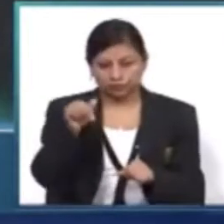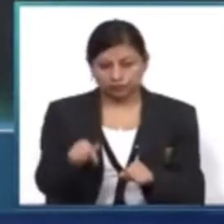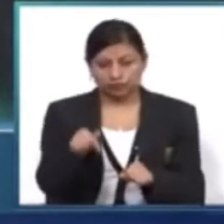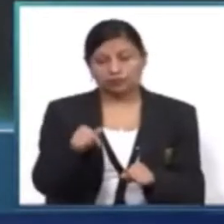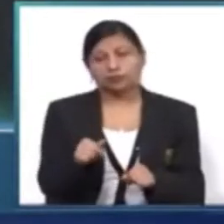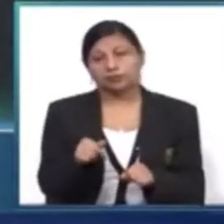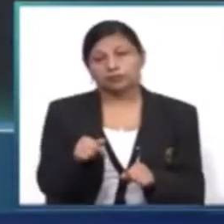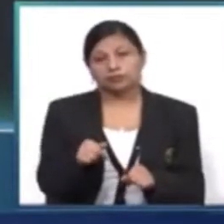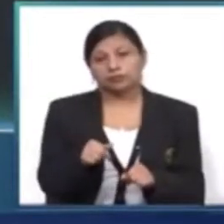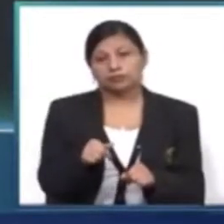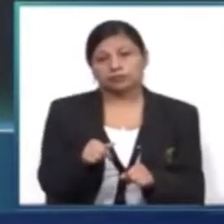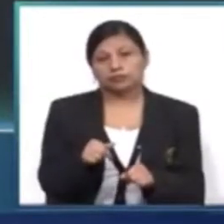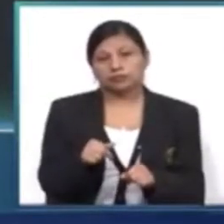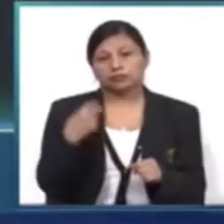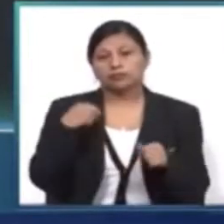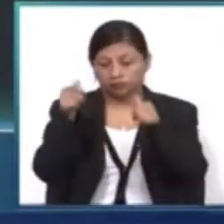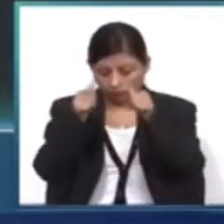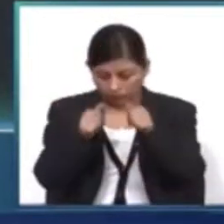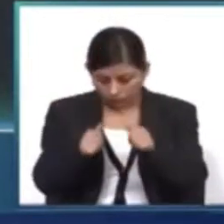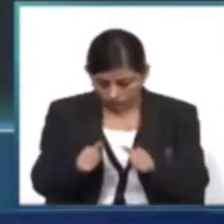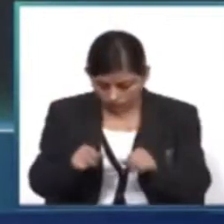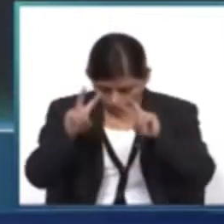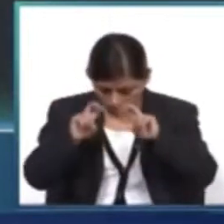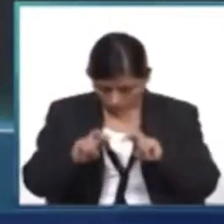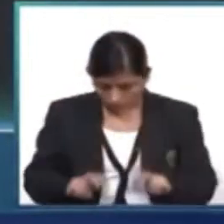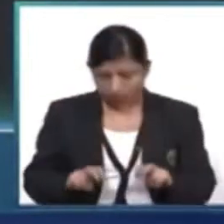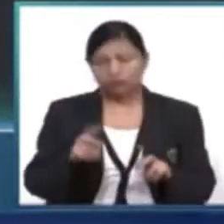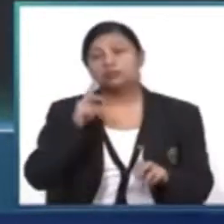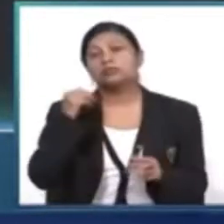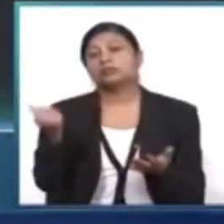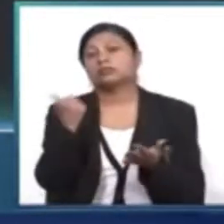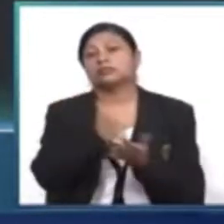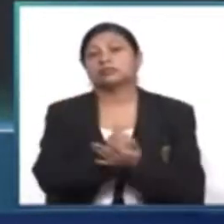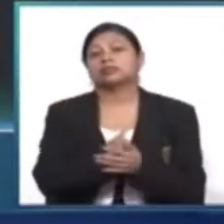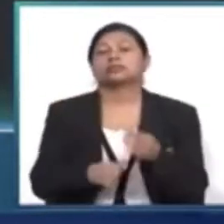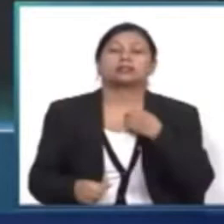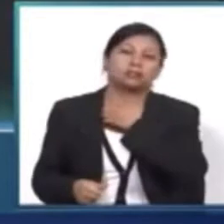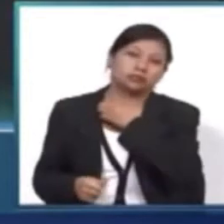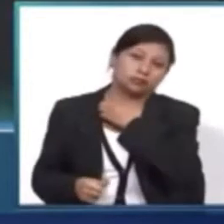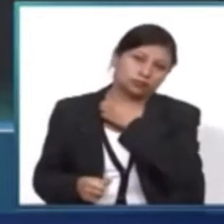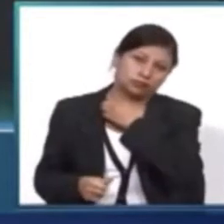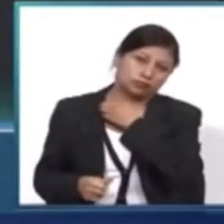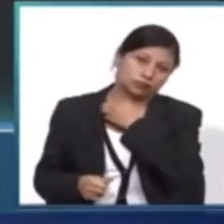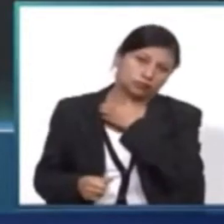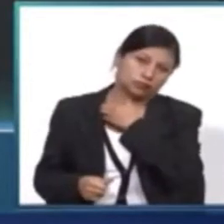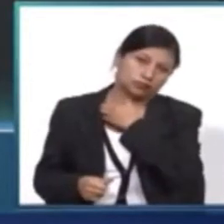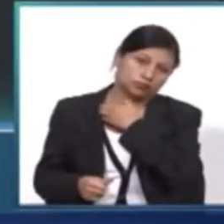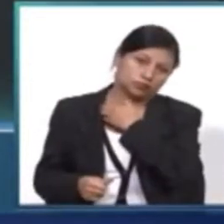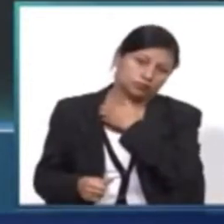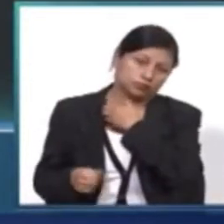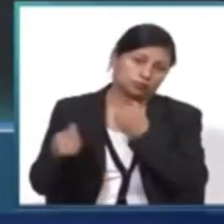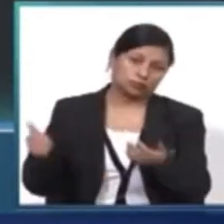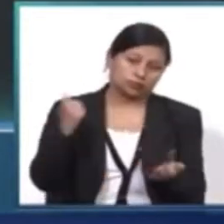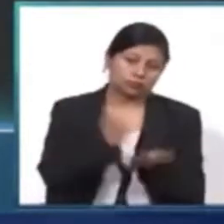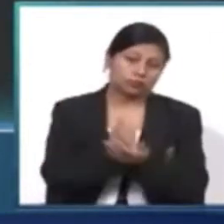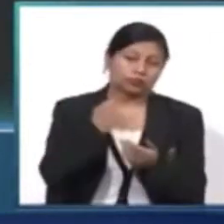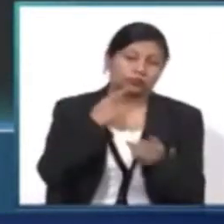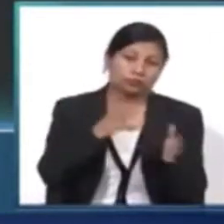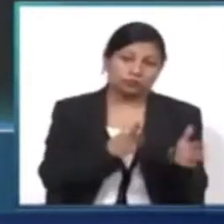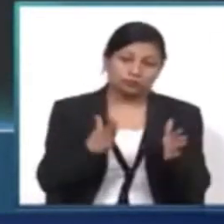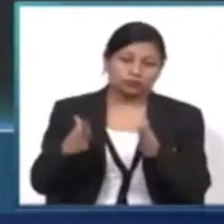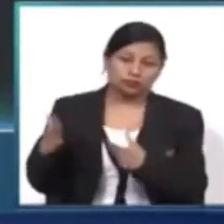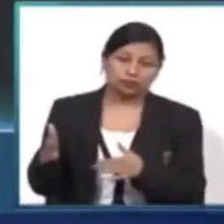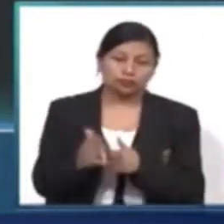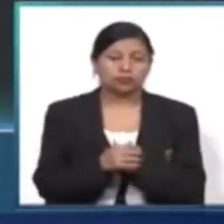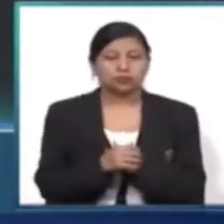momento bajo revisión de la regulación del Reino Unido para aprobación. O sea que ellos. Pero sí, no está aprobada todavía. No, porque están en ese proceso. O